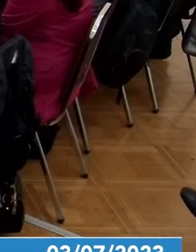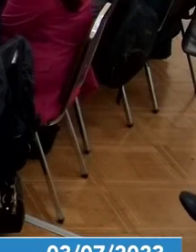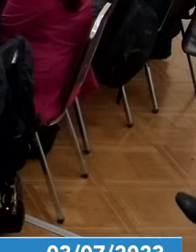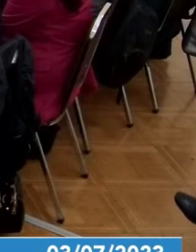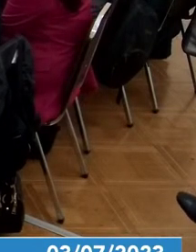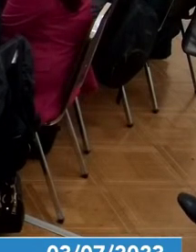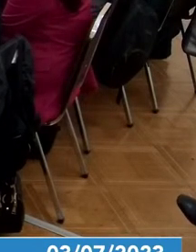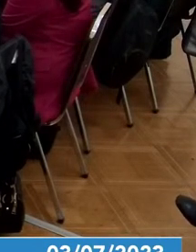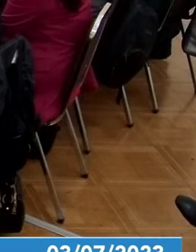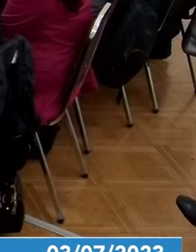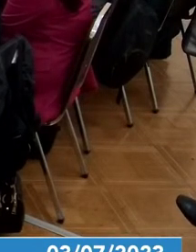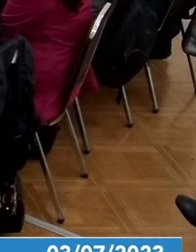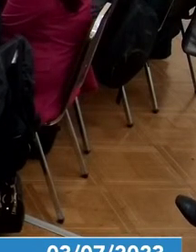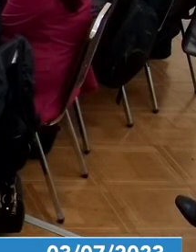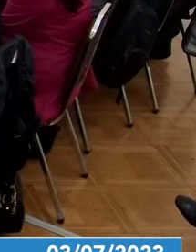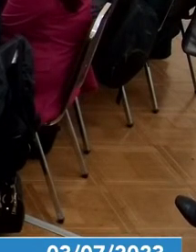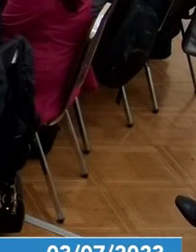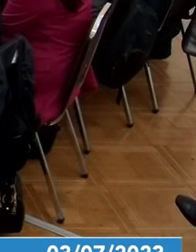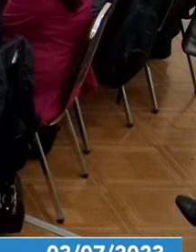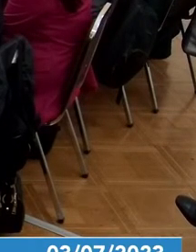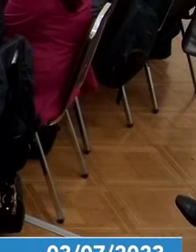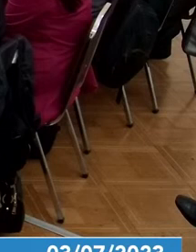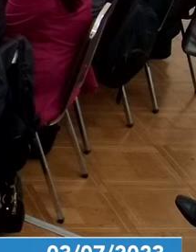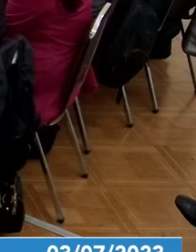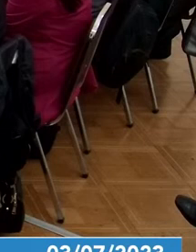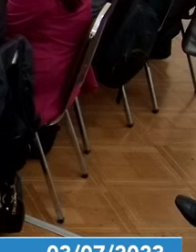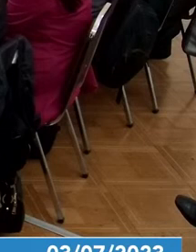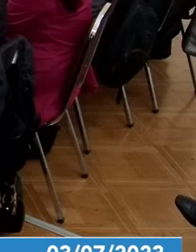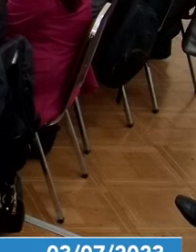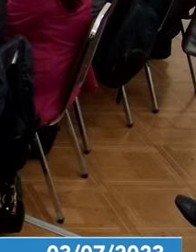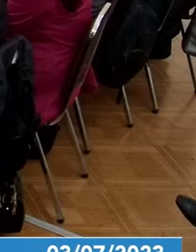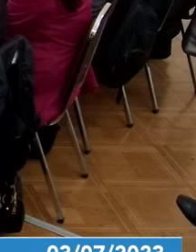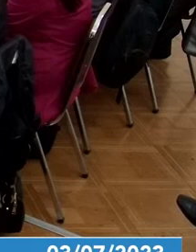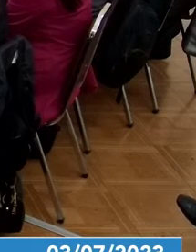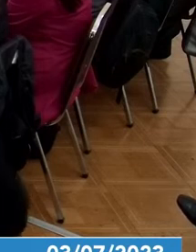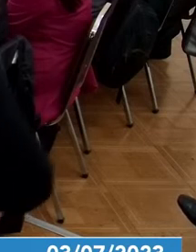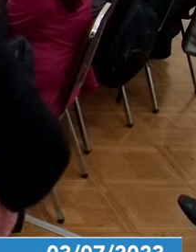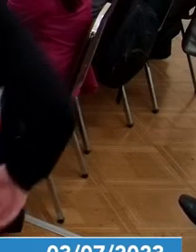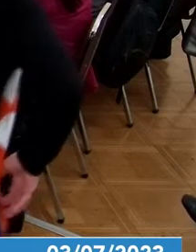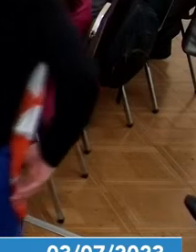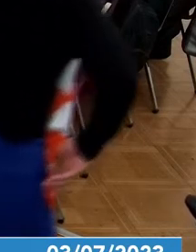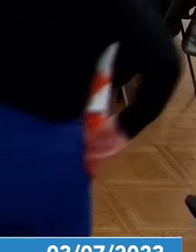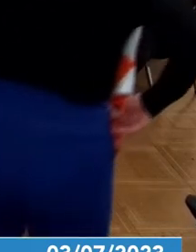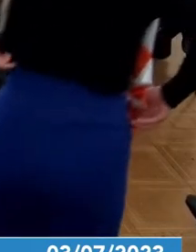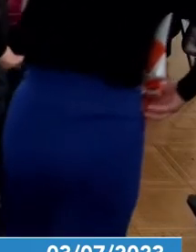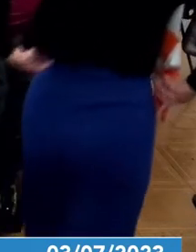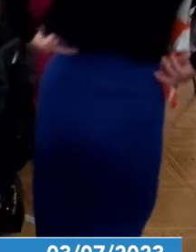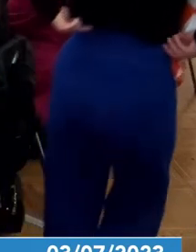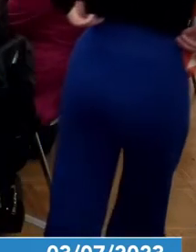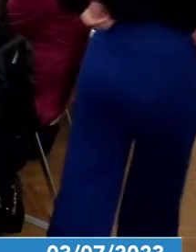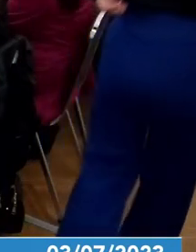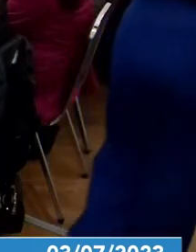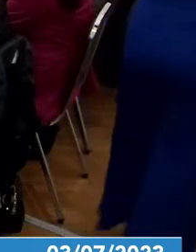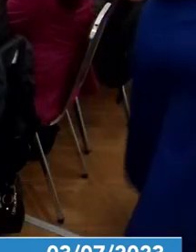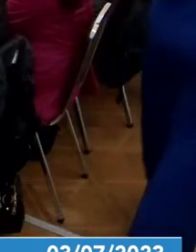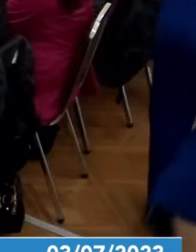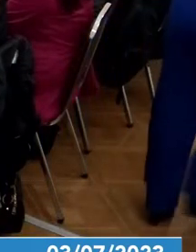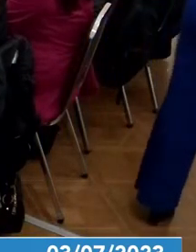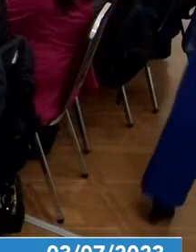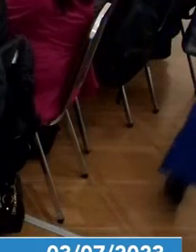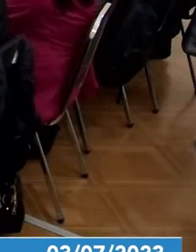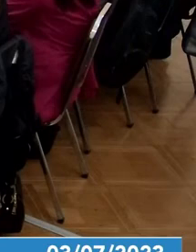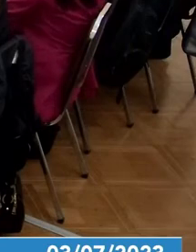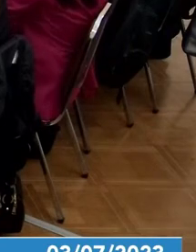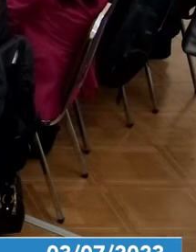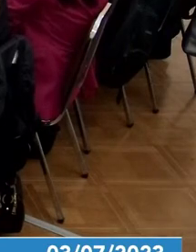Perfecto. Vamos a suspender igual para que pueda entrar y instalarse allá en el sector de las exposiciones.